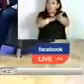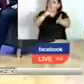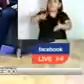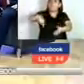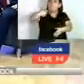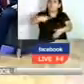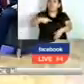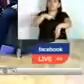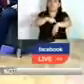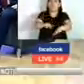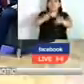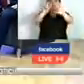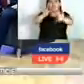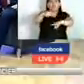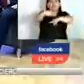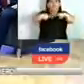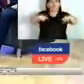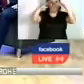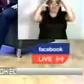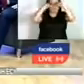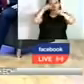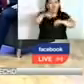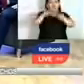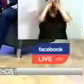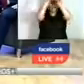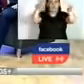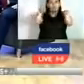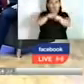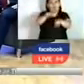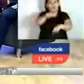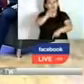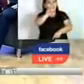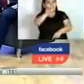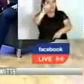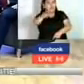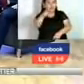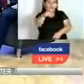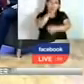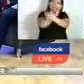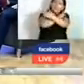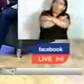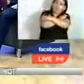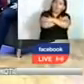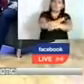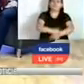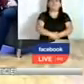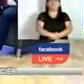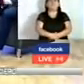de mañana a las 7:30 por Canal 12. Aquí les esperamos en Hechos Emisión Estelar. Que descansen.